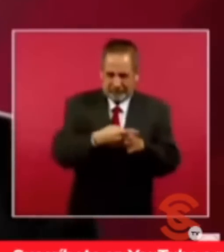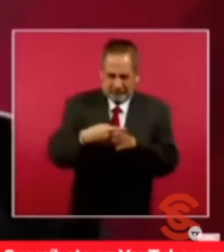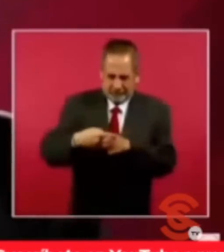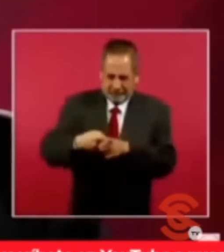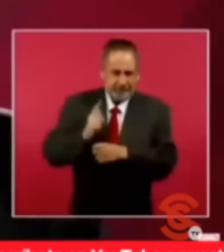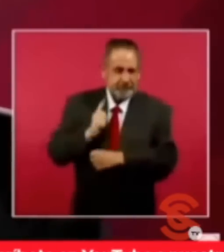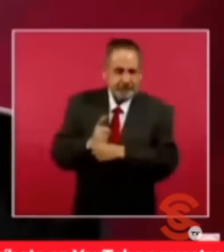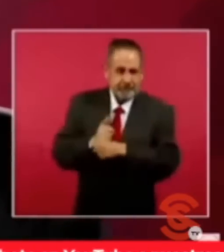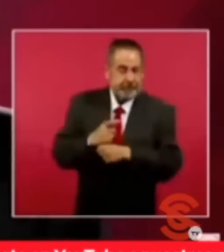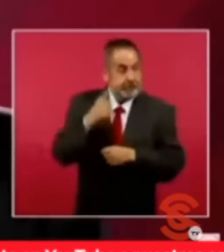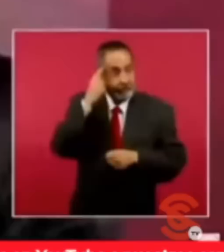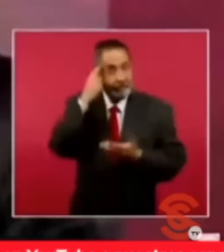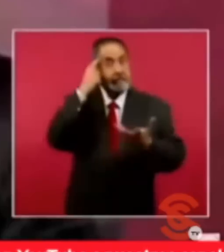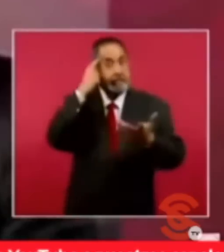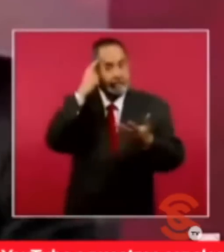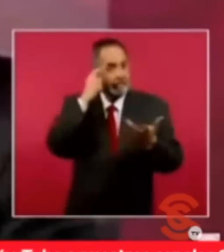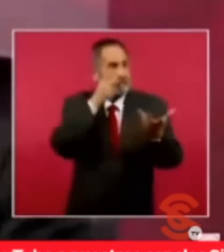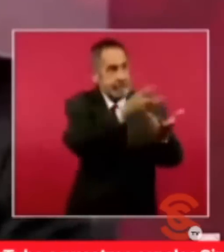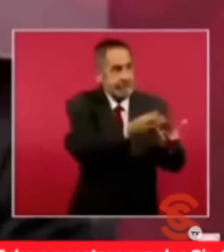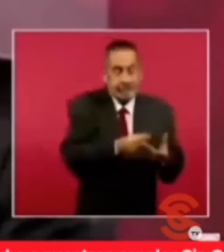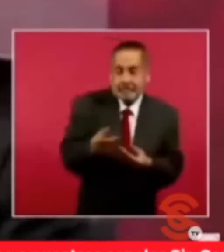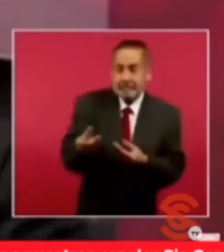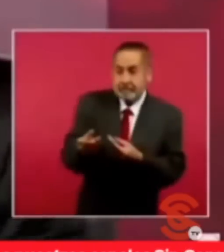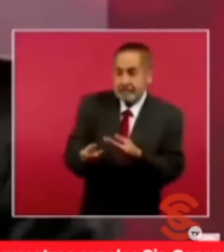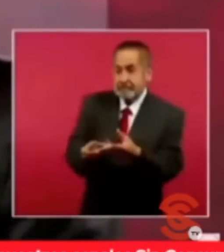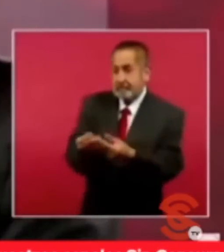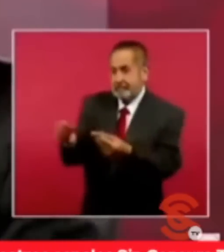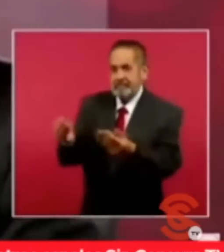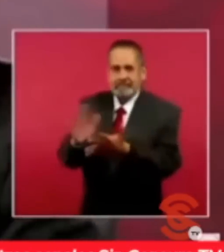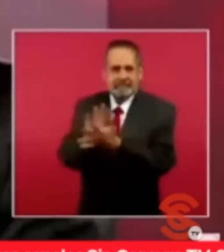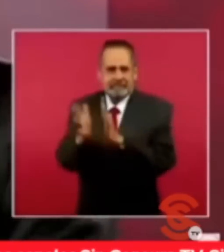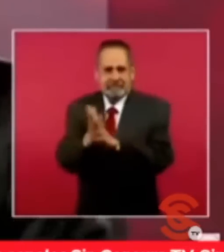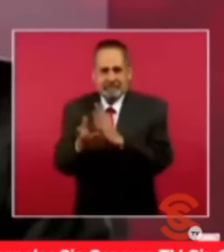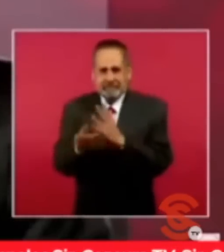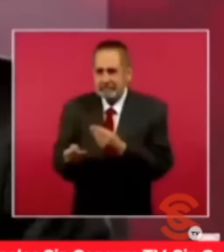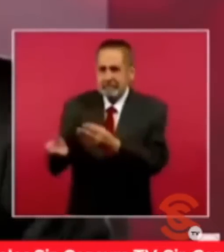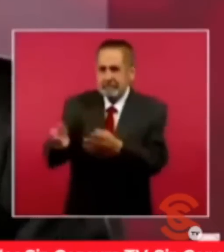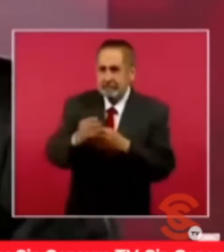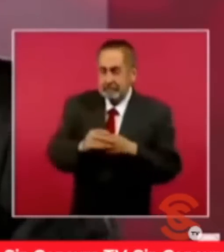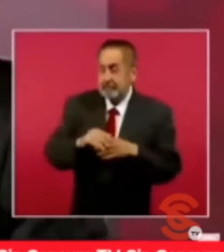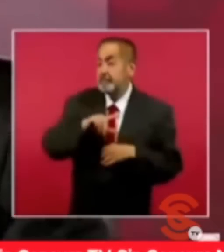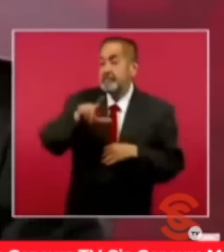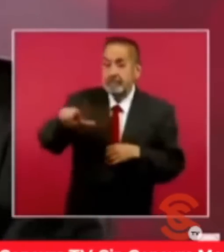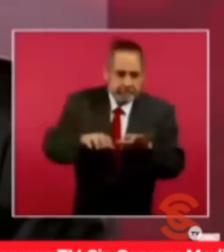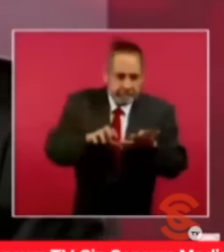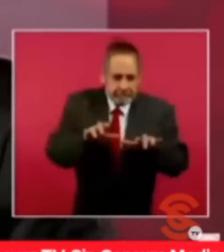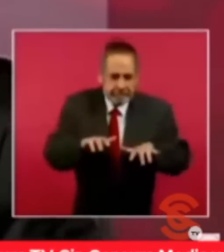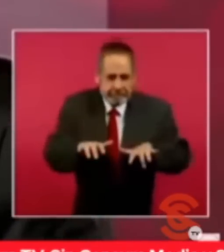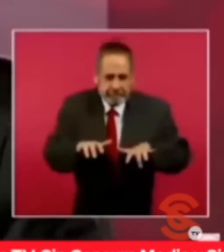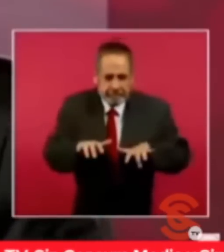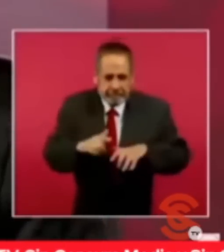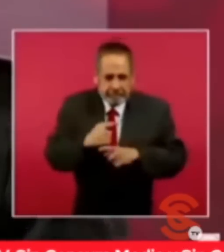llegar a la delincuencia organizada, y que con ese localizador pues iban a poder ubicarlos